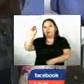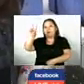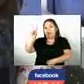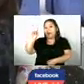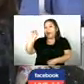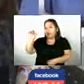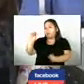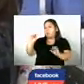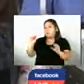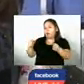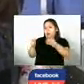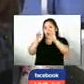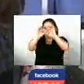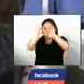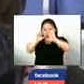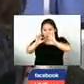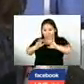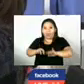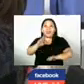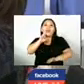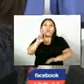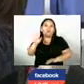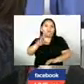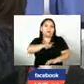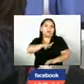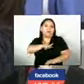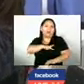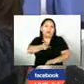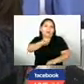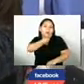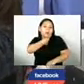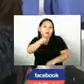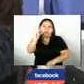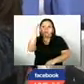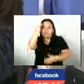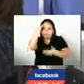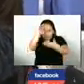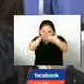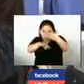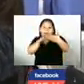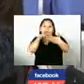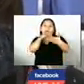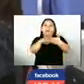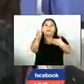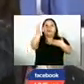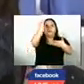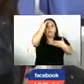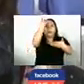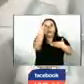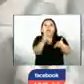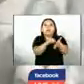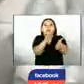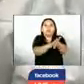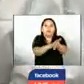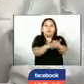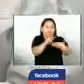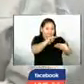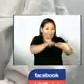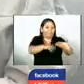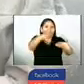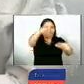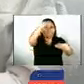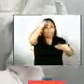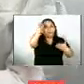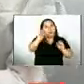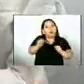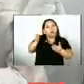podrá registrarse completar sus datos personales y conocerá el día que será su cita para que pueda asistir al centro